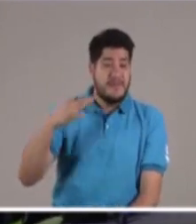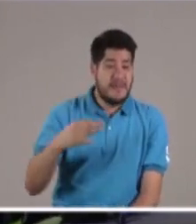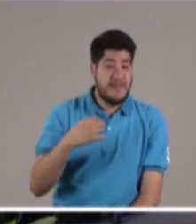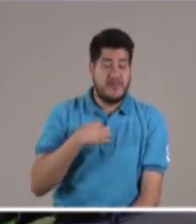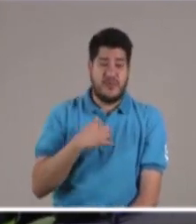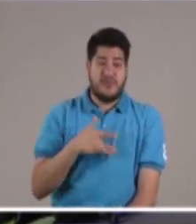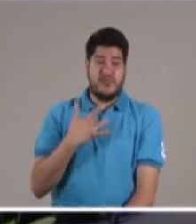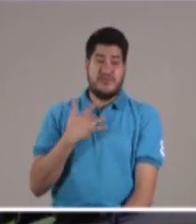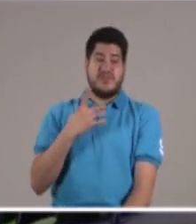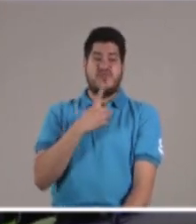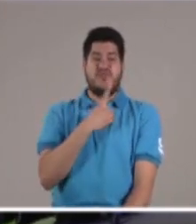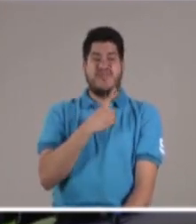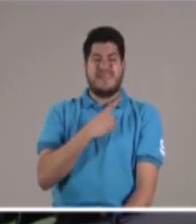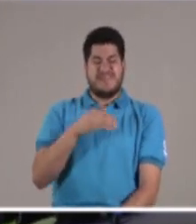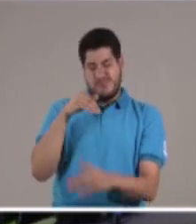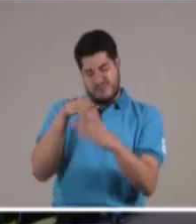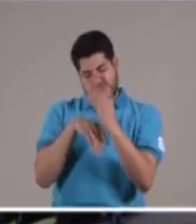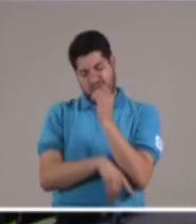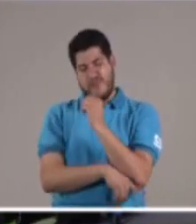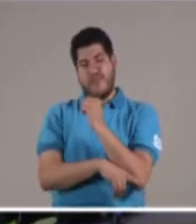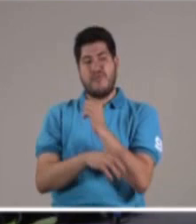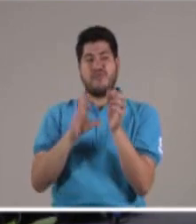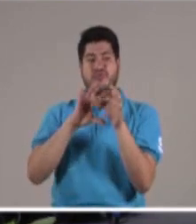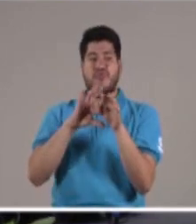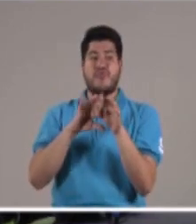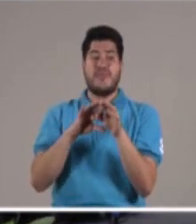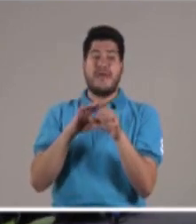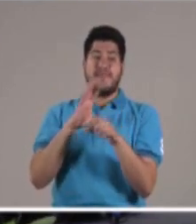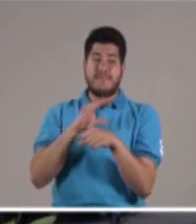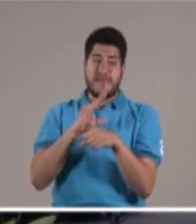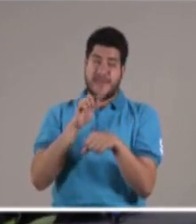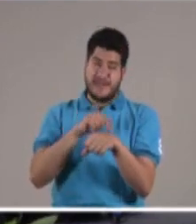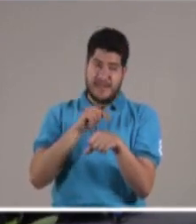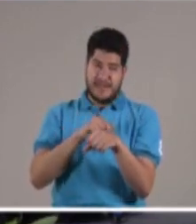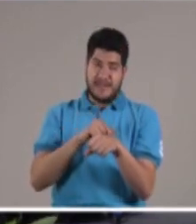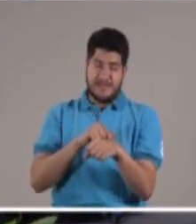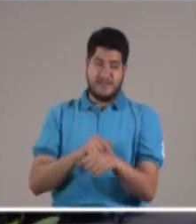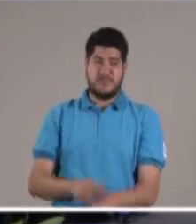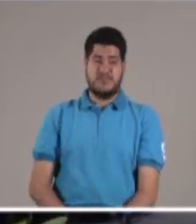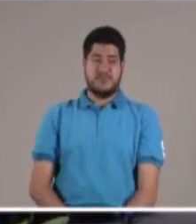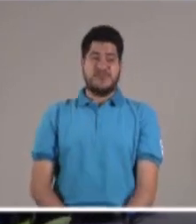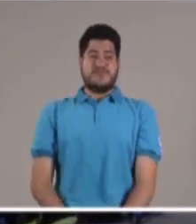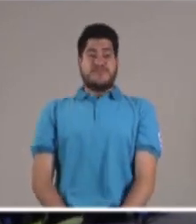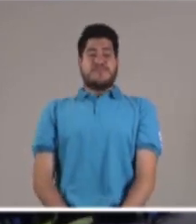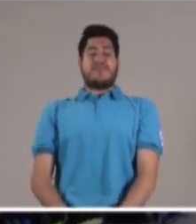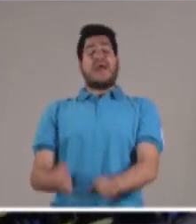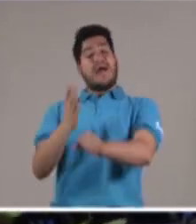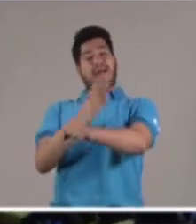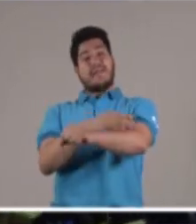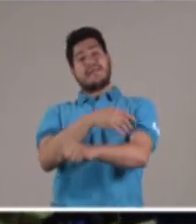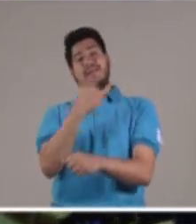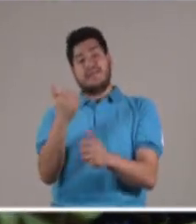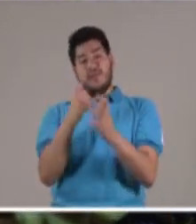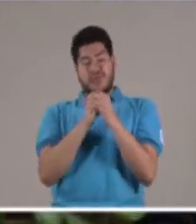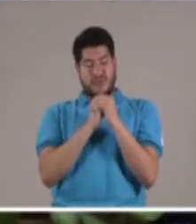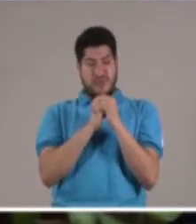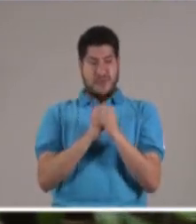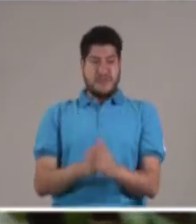profundo de dar el tiempo el espacio antes de la otra oración